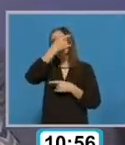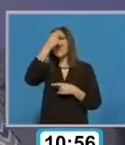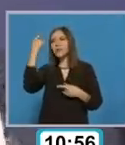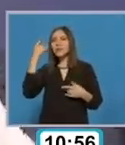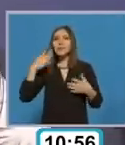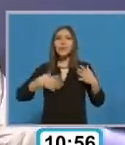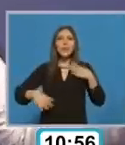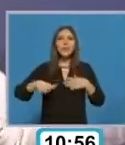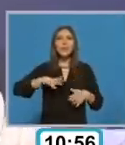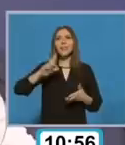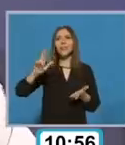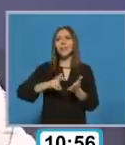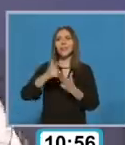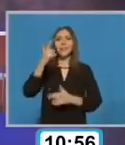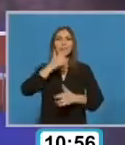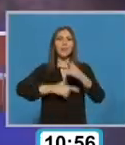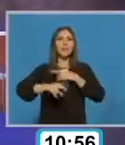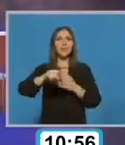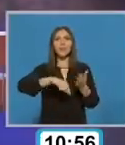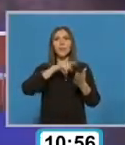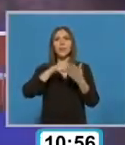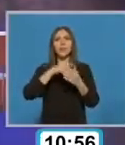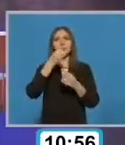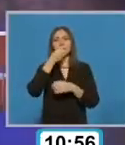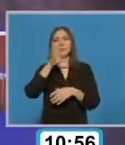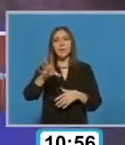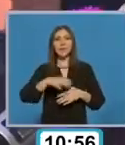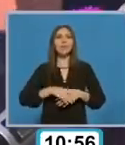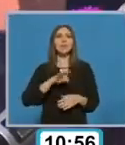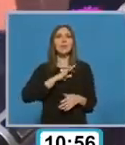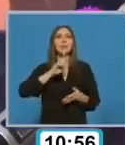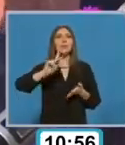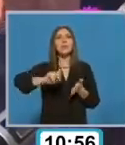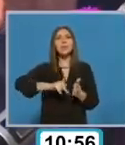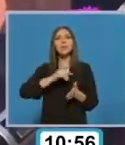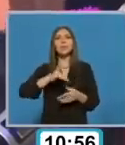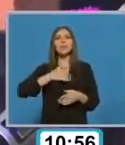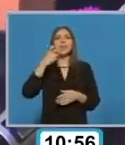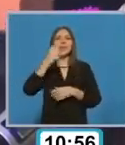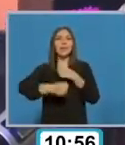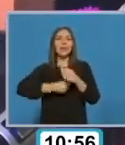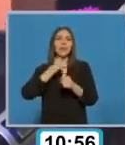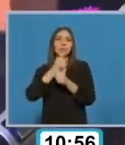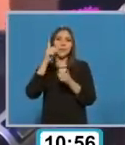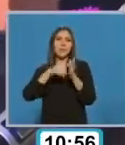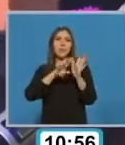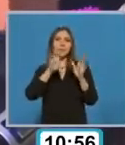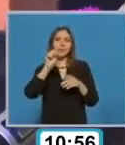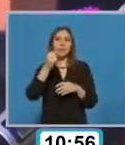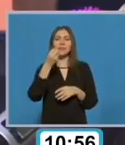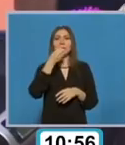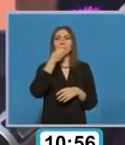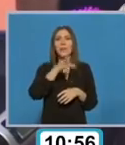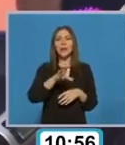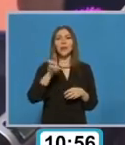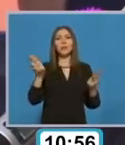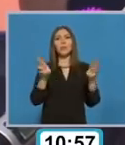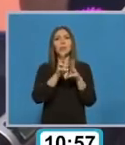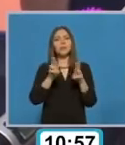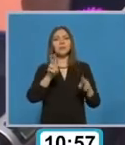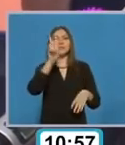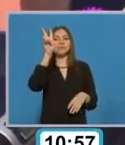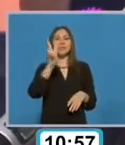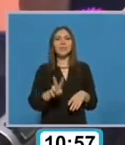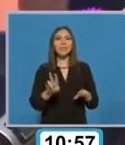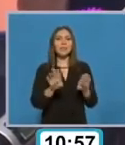y reventamos el lugar. caracteriza. Exactamente. Y está padre revivir. Sí. Estos años 60 de verdad dejaron mucho. La música de